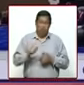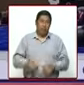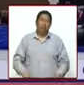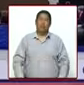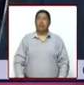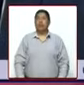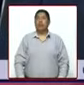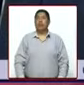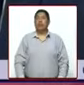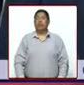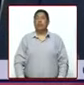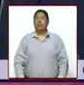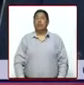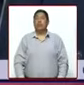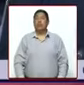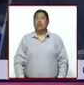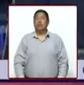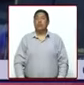Argentina.